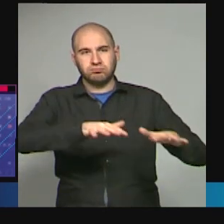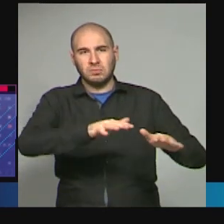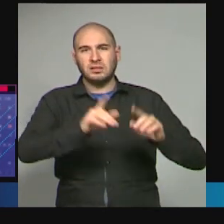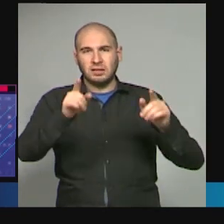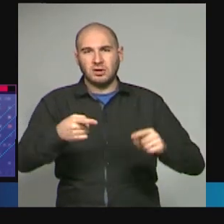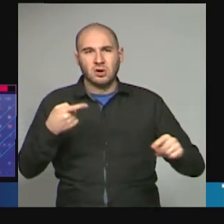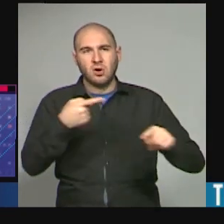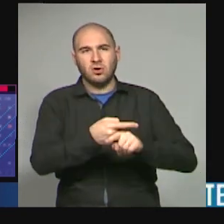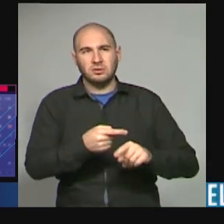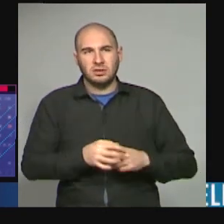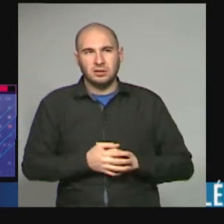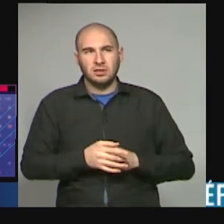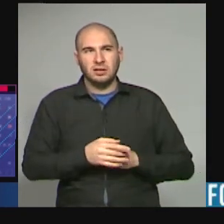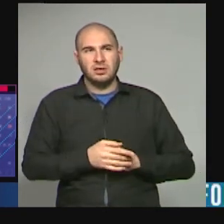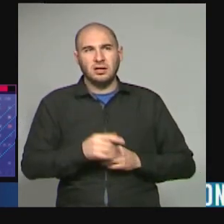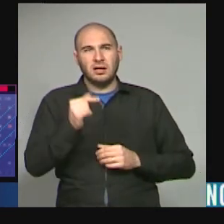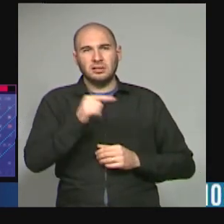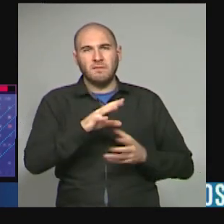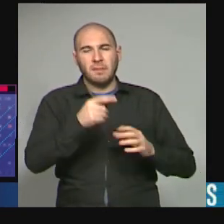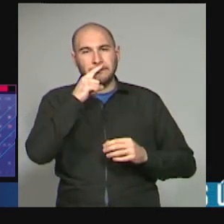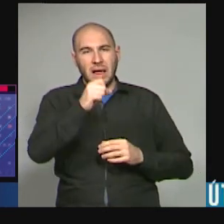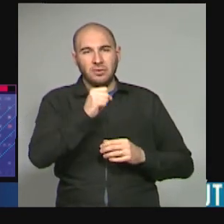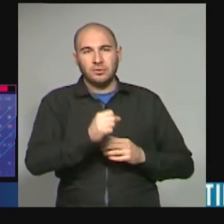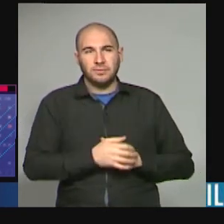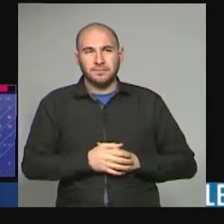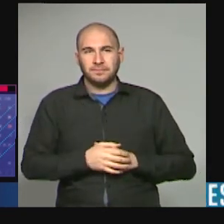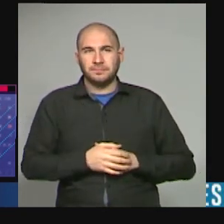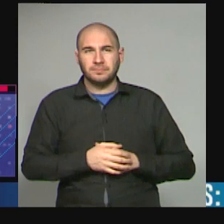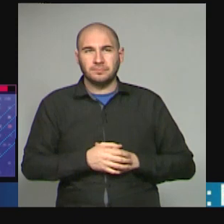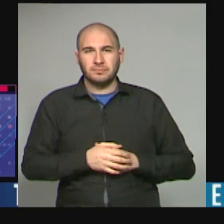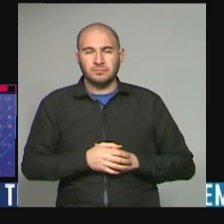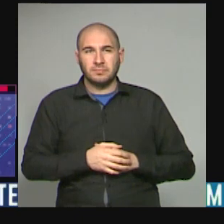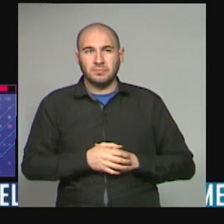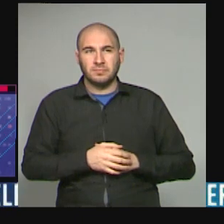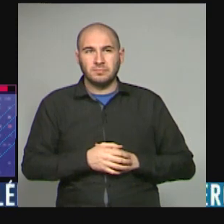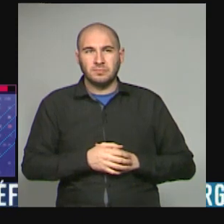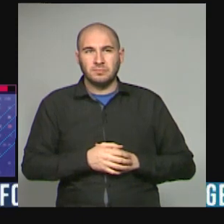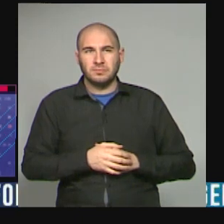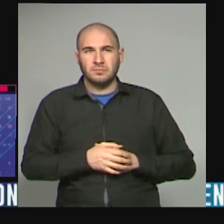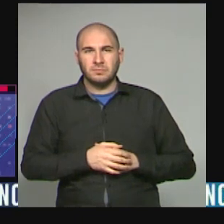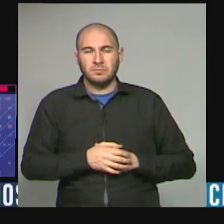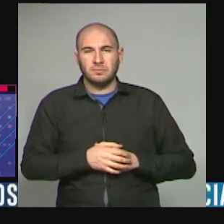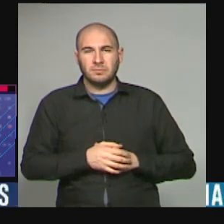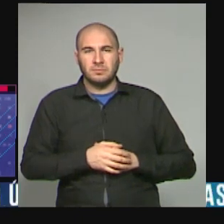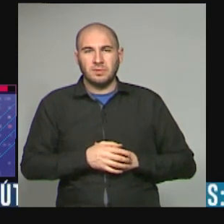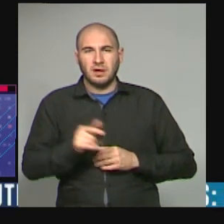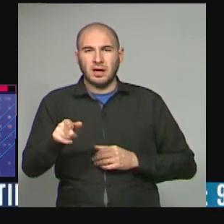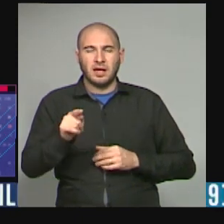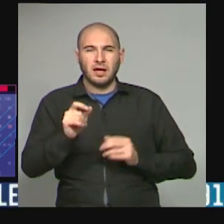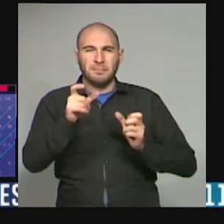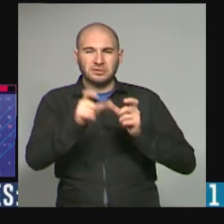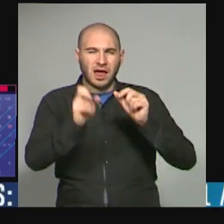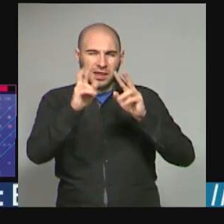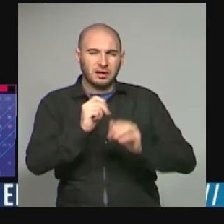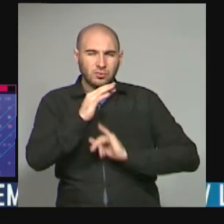a combatir el régimen, ¿no es cierto?, de Maduro. En eso creo que numerosos